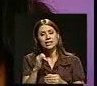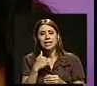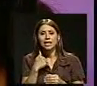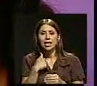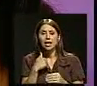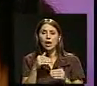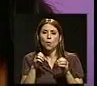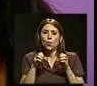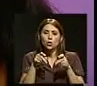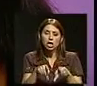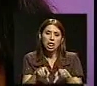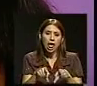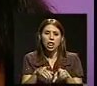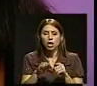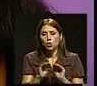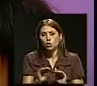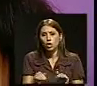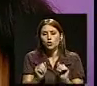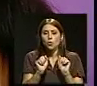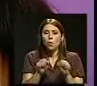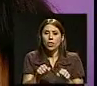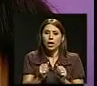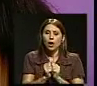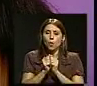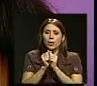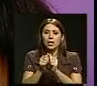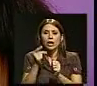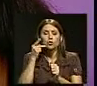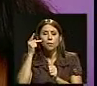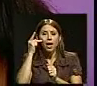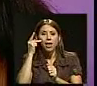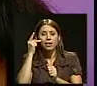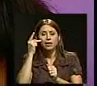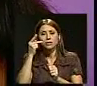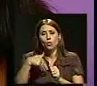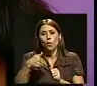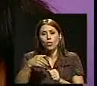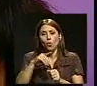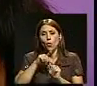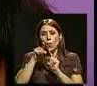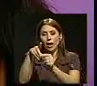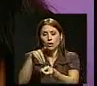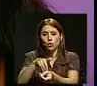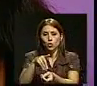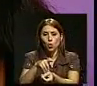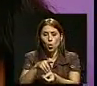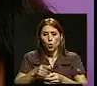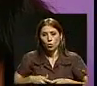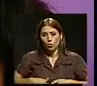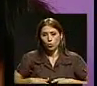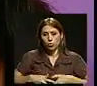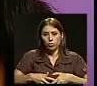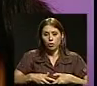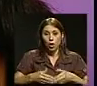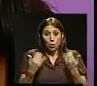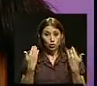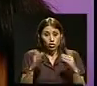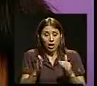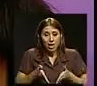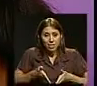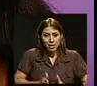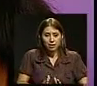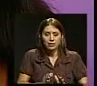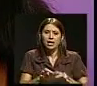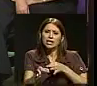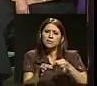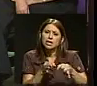padres a las consultas prenatales, una vez que nacen, explicarle algunos cuidados que se pueden tener con el niño, dejarlos que